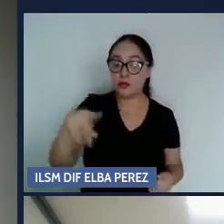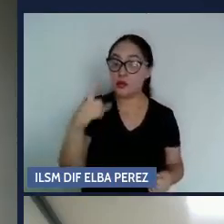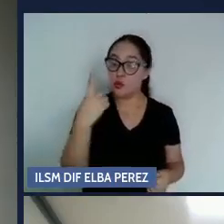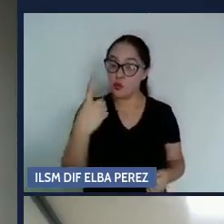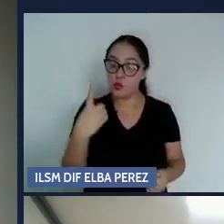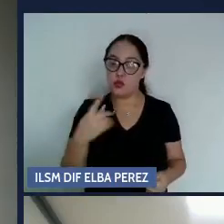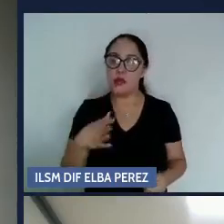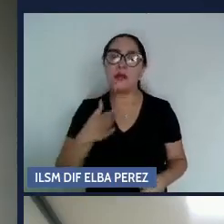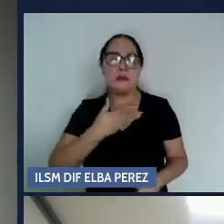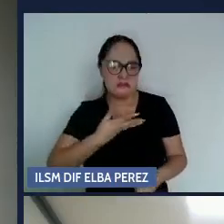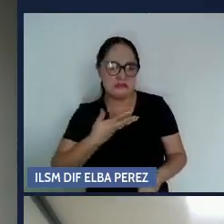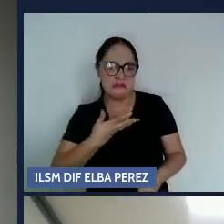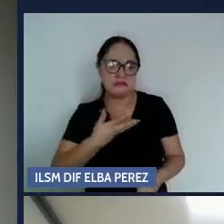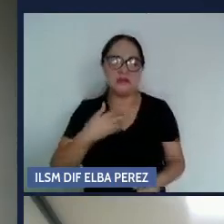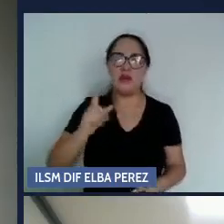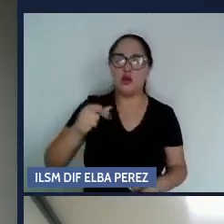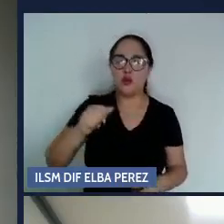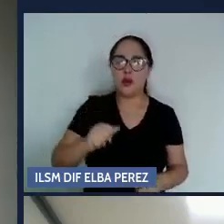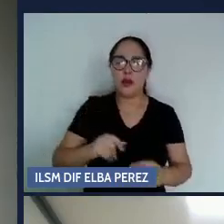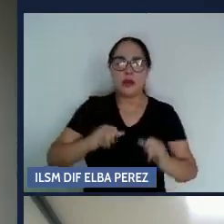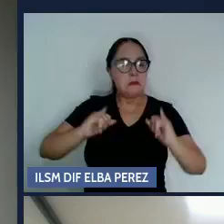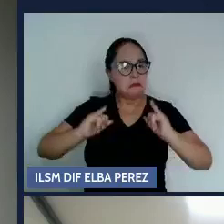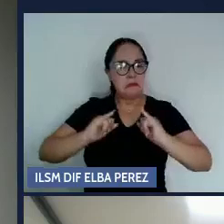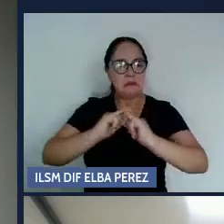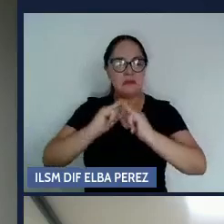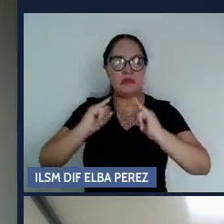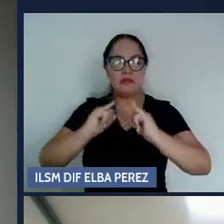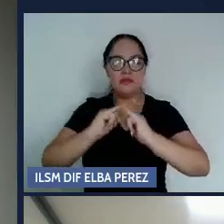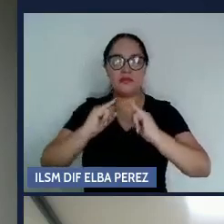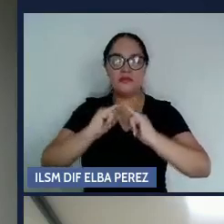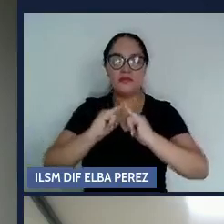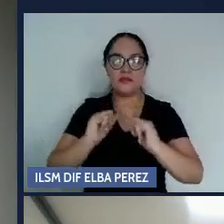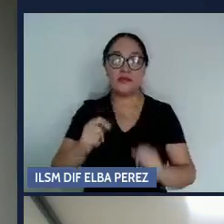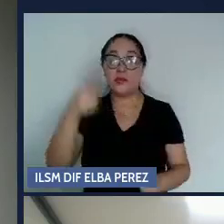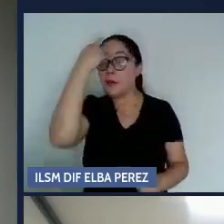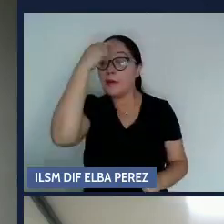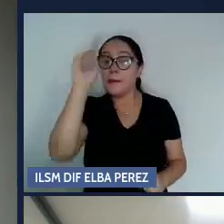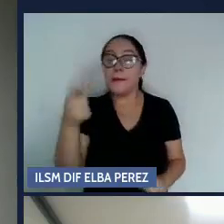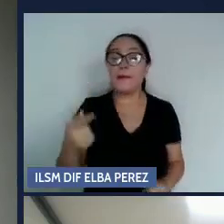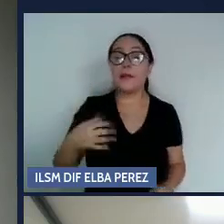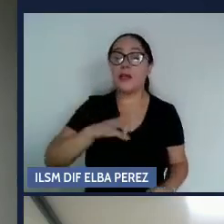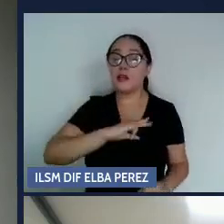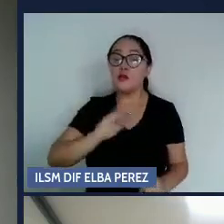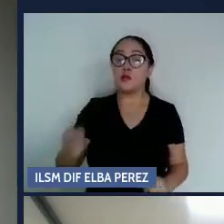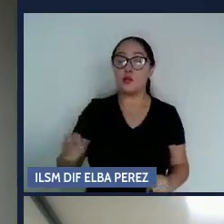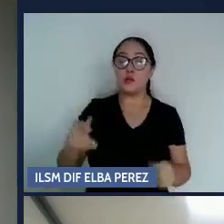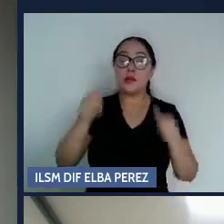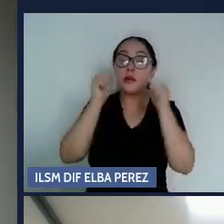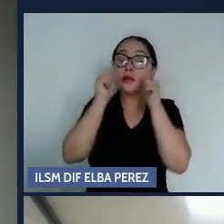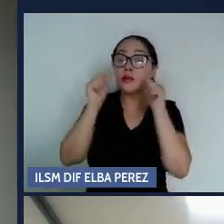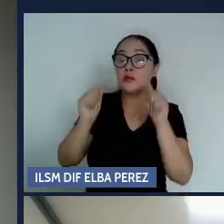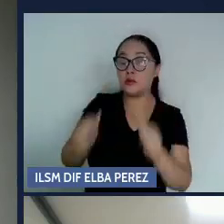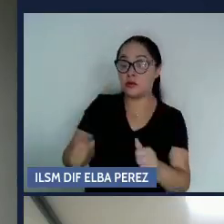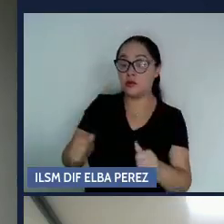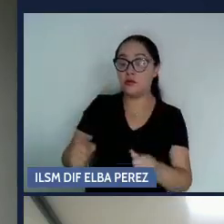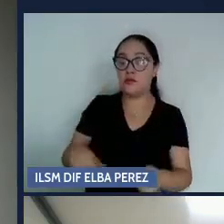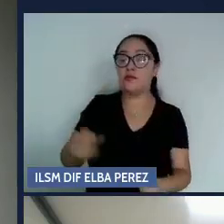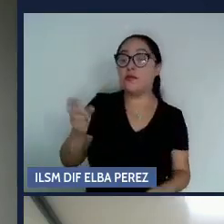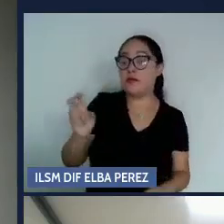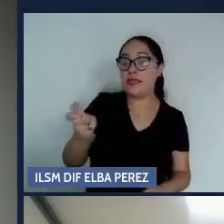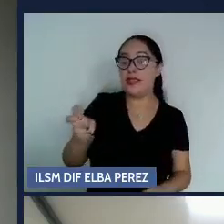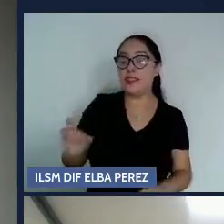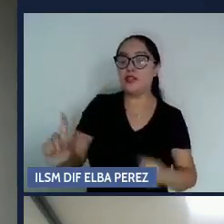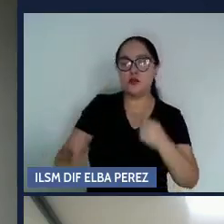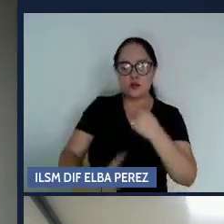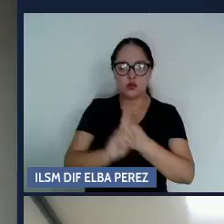dentro de la Fiscalía General del Estado para que atienda estos delitos. Y también hay un tribunal electoral